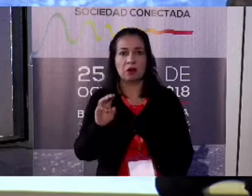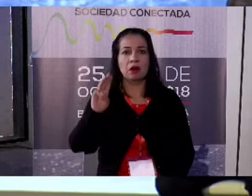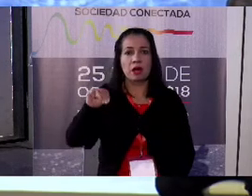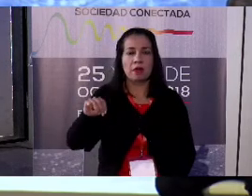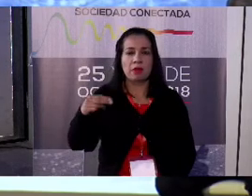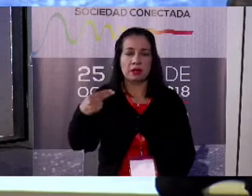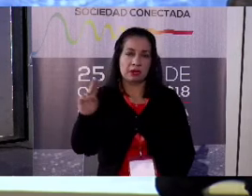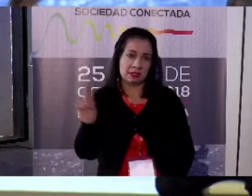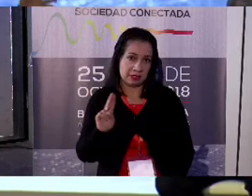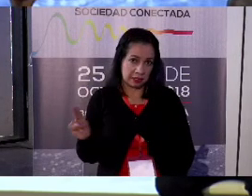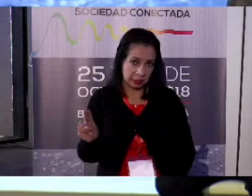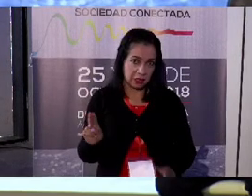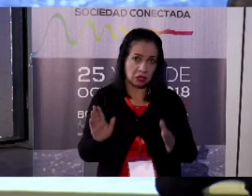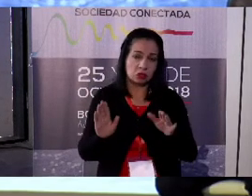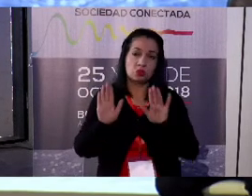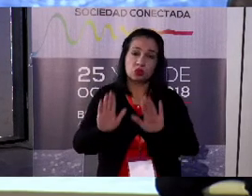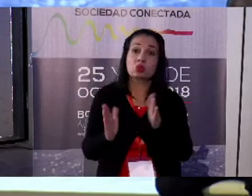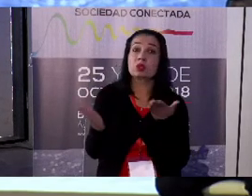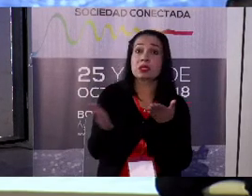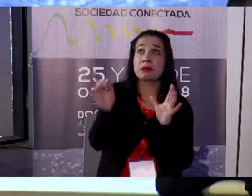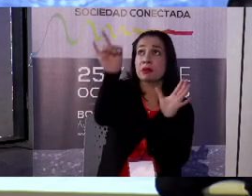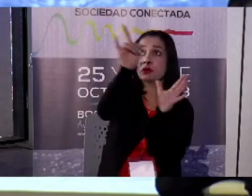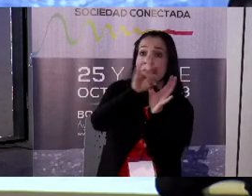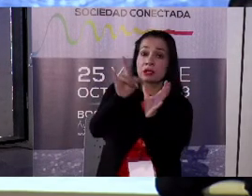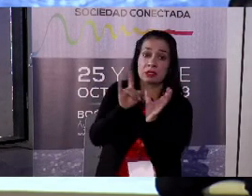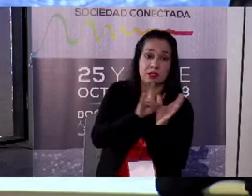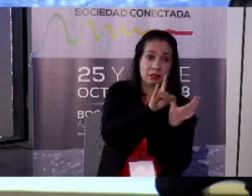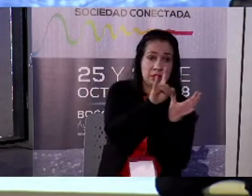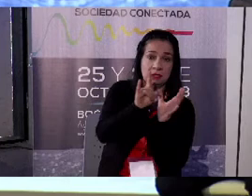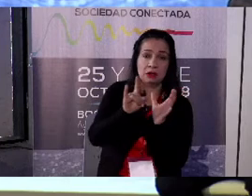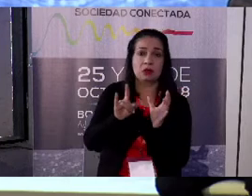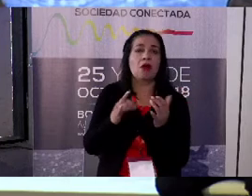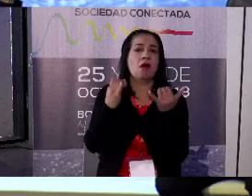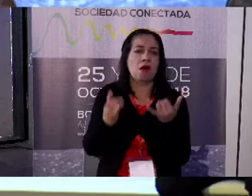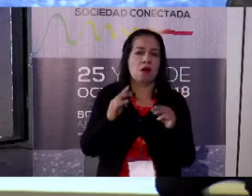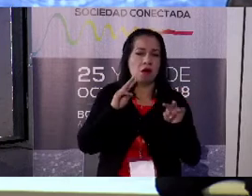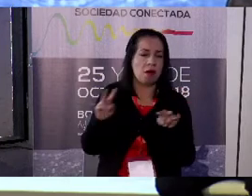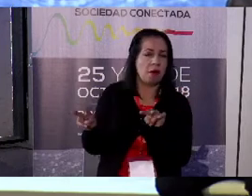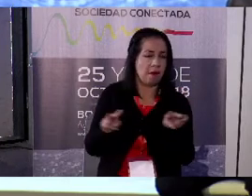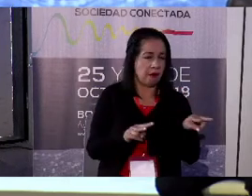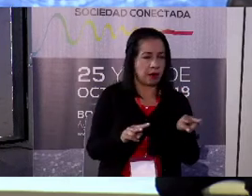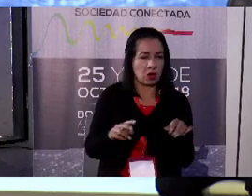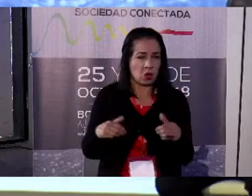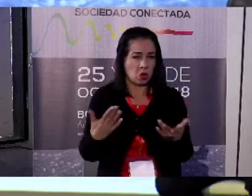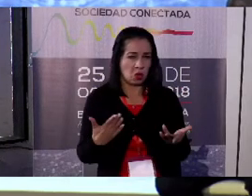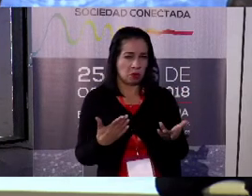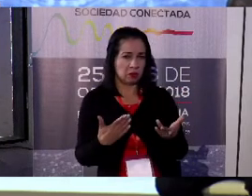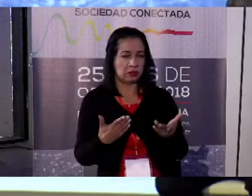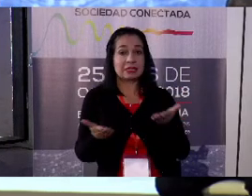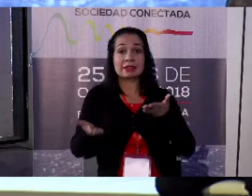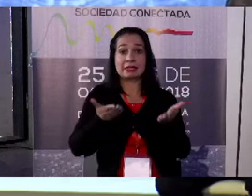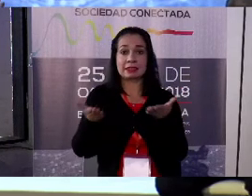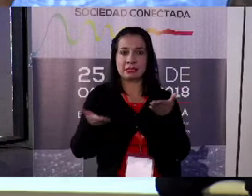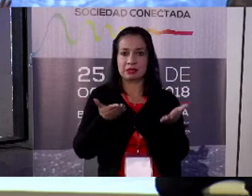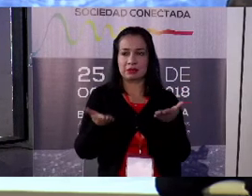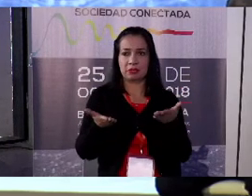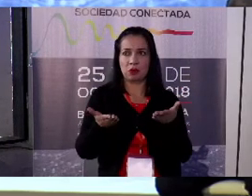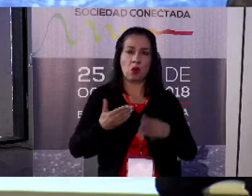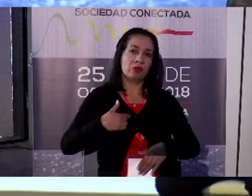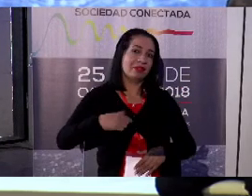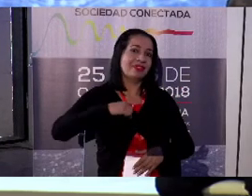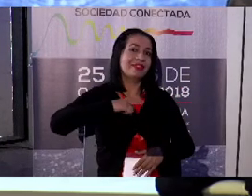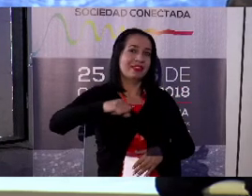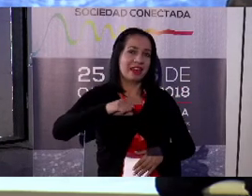satelitales pero ya hay tres prestadoras que dicen No espérate yo la tengo de esa servicios derechos